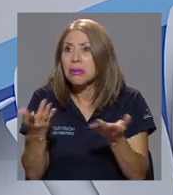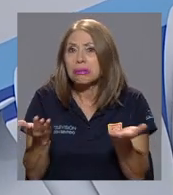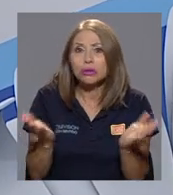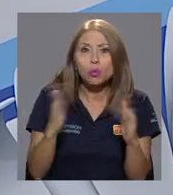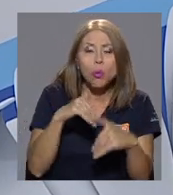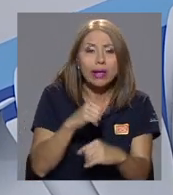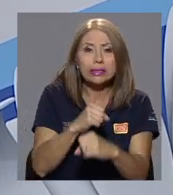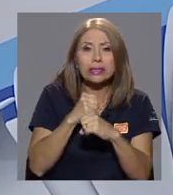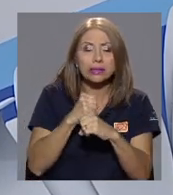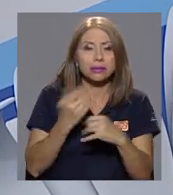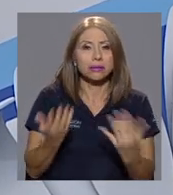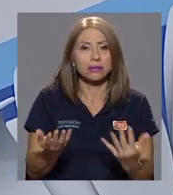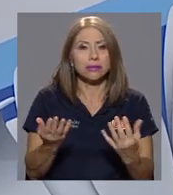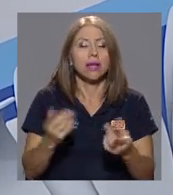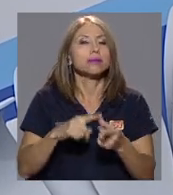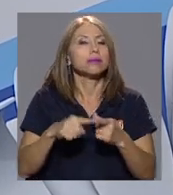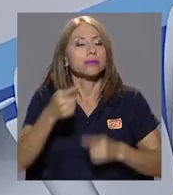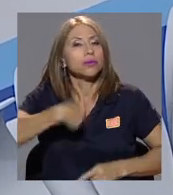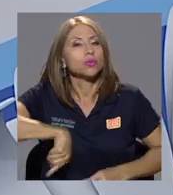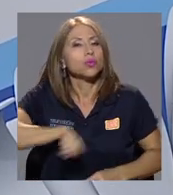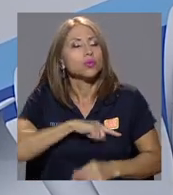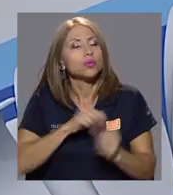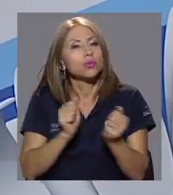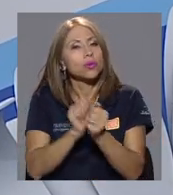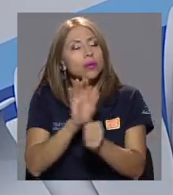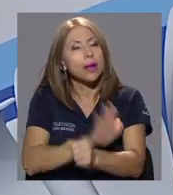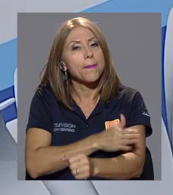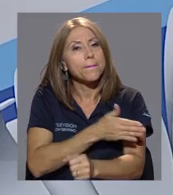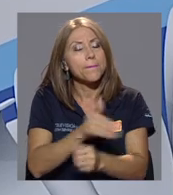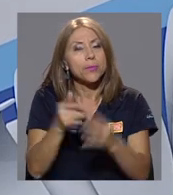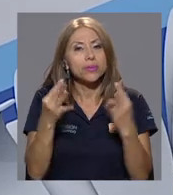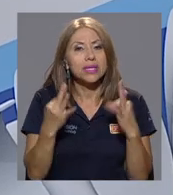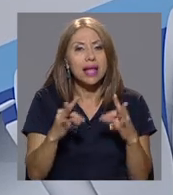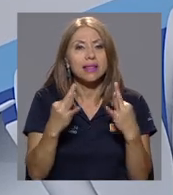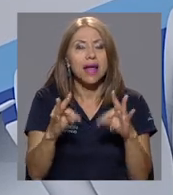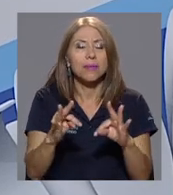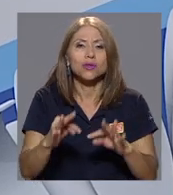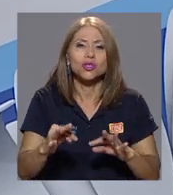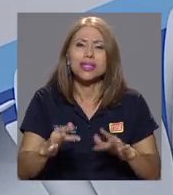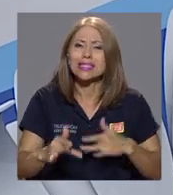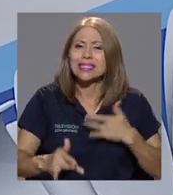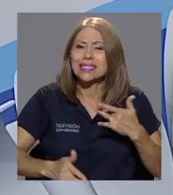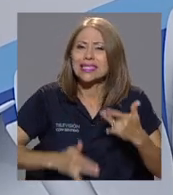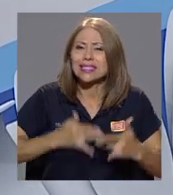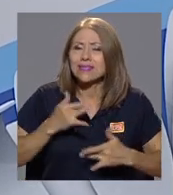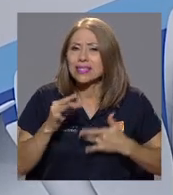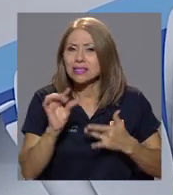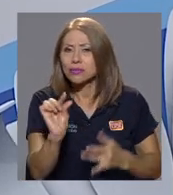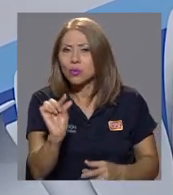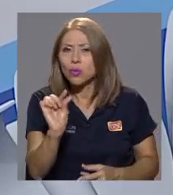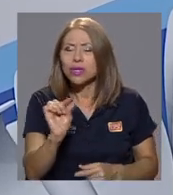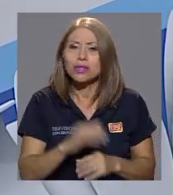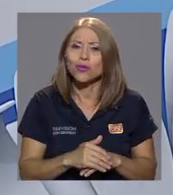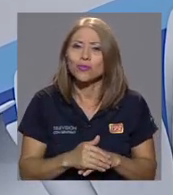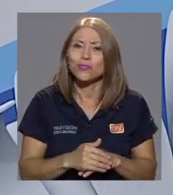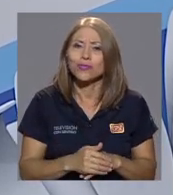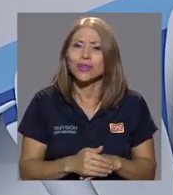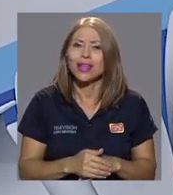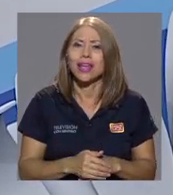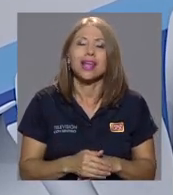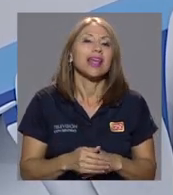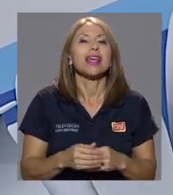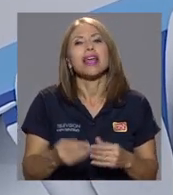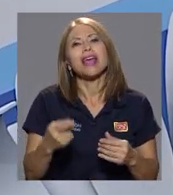entonces nosotros con la música tratamos de sensibilizar un poquito y regresar a esa